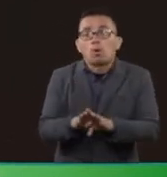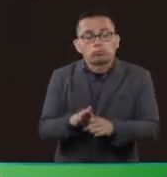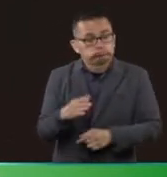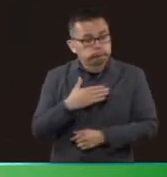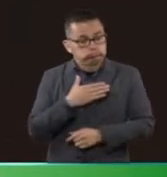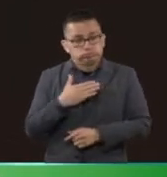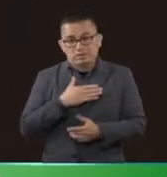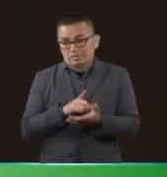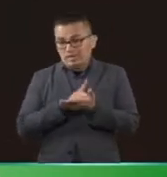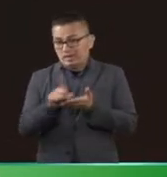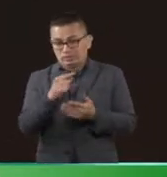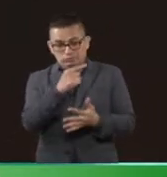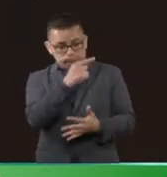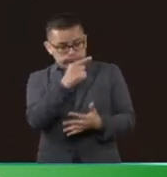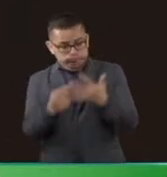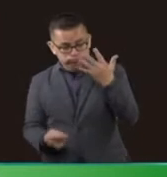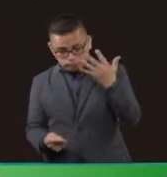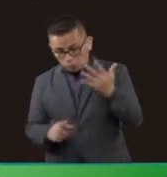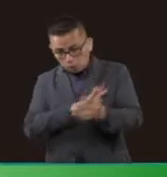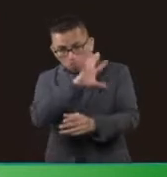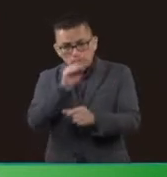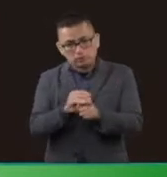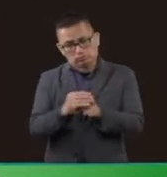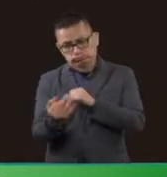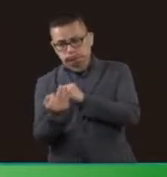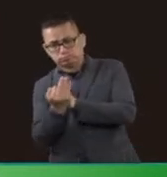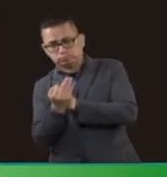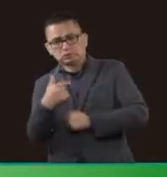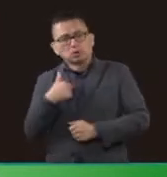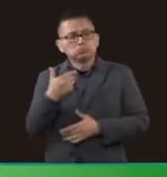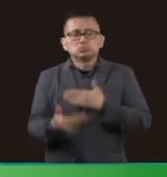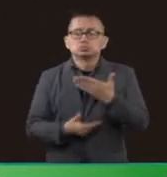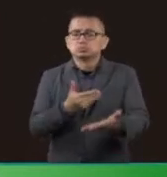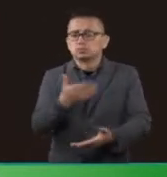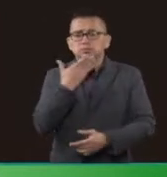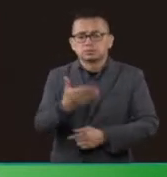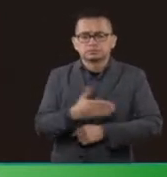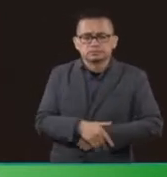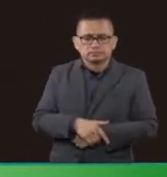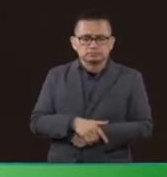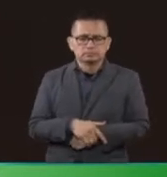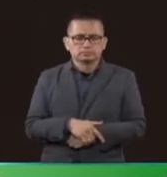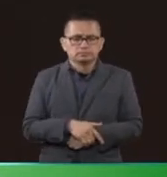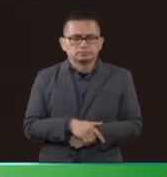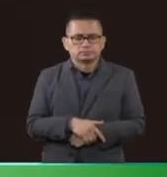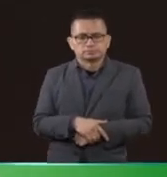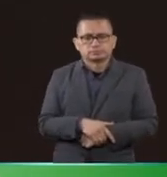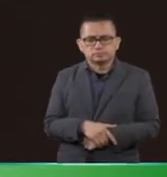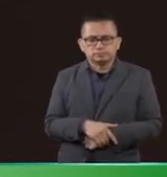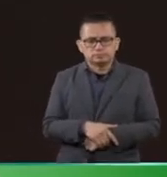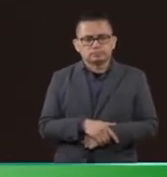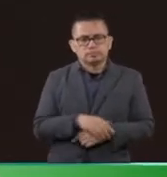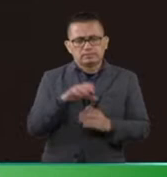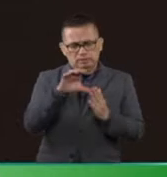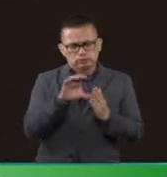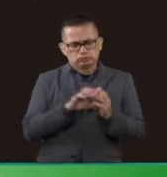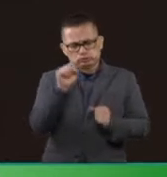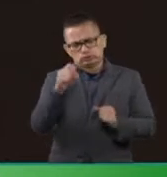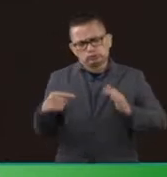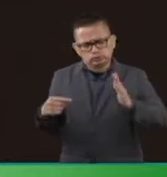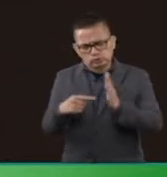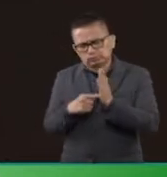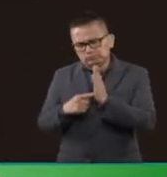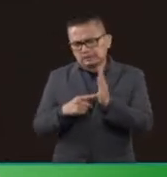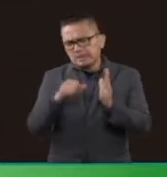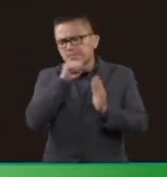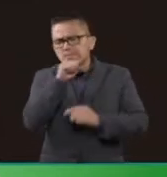todos sus derechos Pues si bien es cierto que los derechos que sagra la constitución en el tema de apoyos